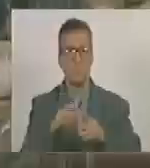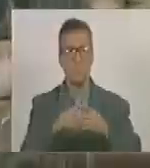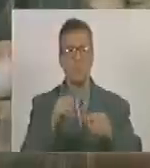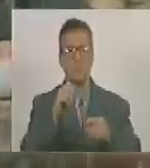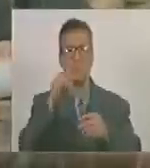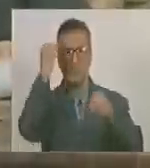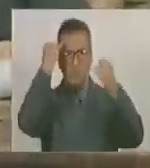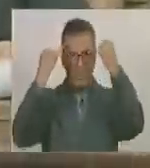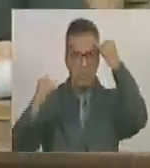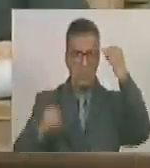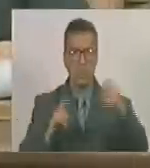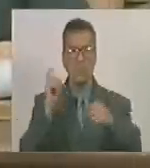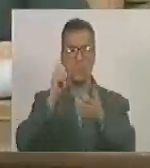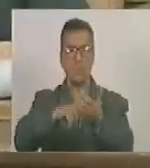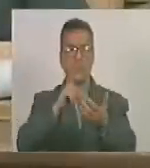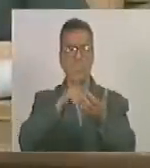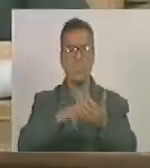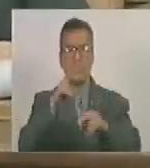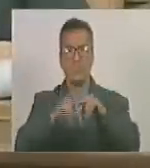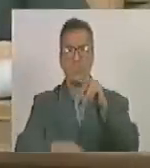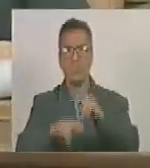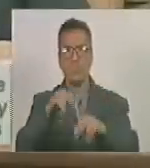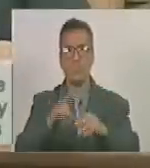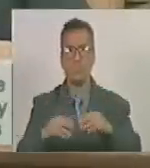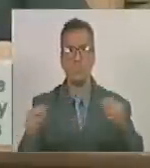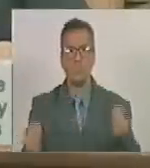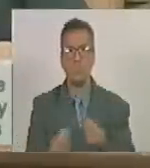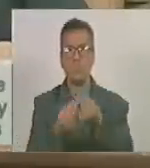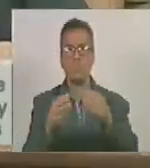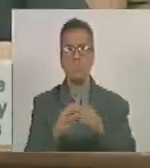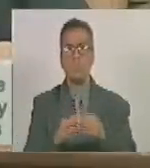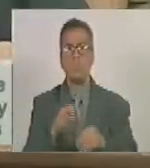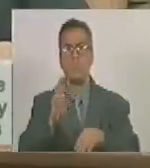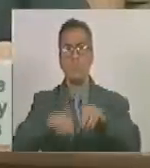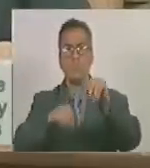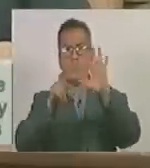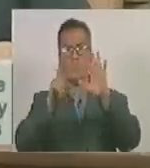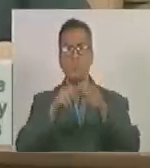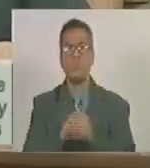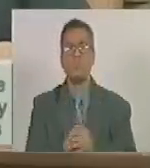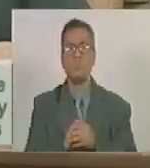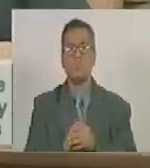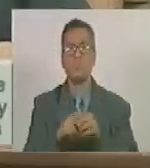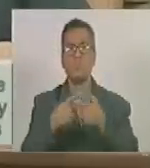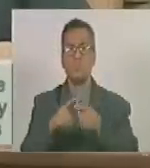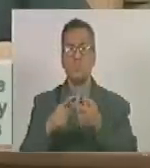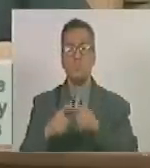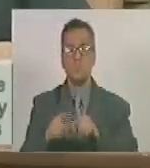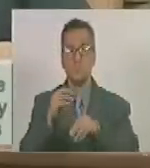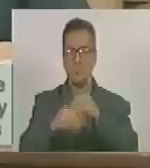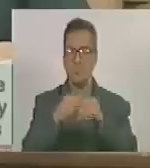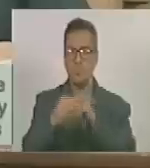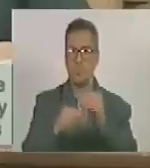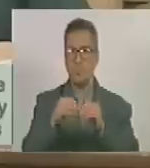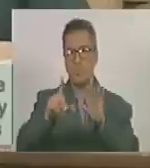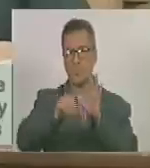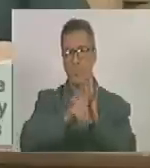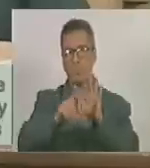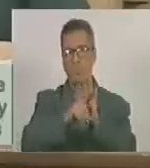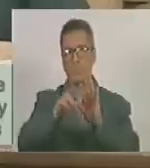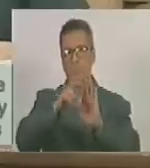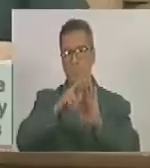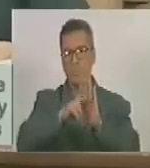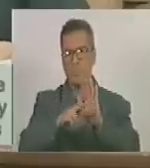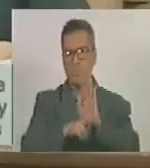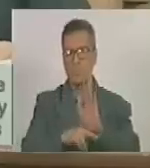estratégica con participación y construcción colectiva. 17. Las demás establecidas en la ley,